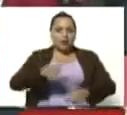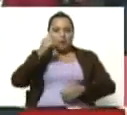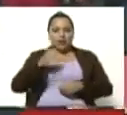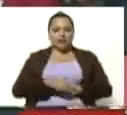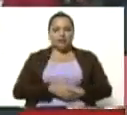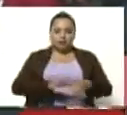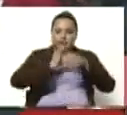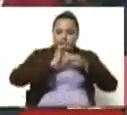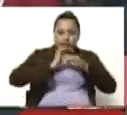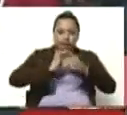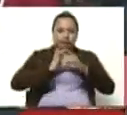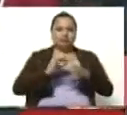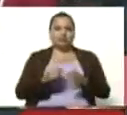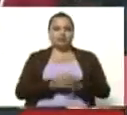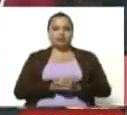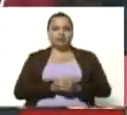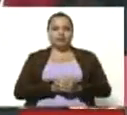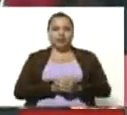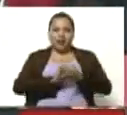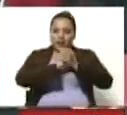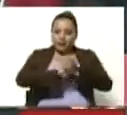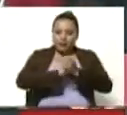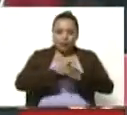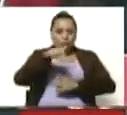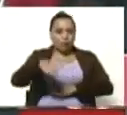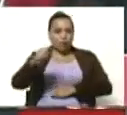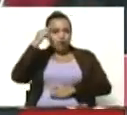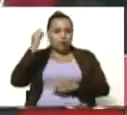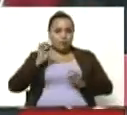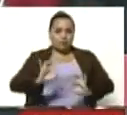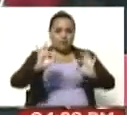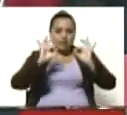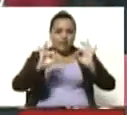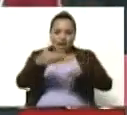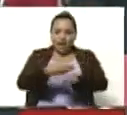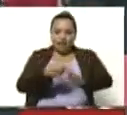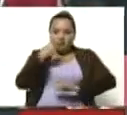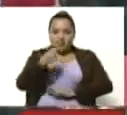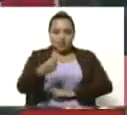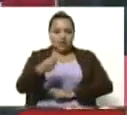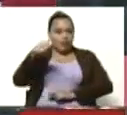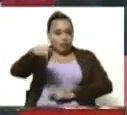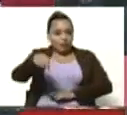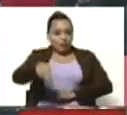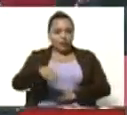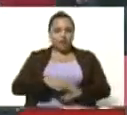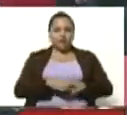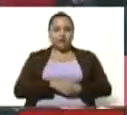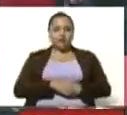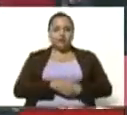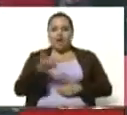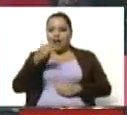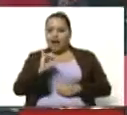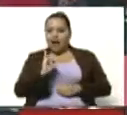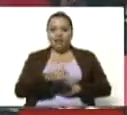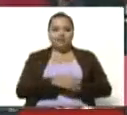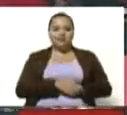compañeros compañeras Hoy es un día especial lo decíamos por allí hoy ha llegado el